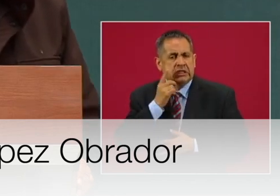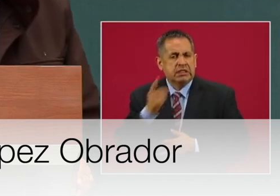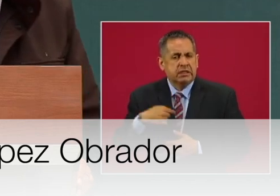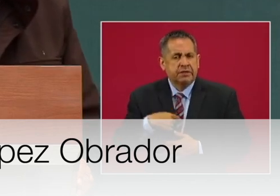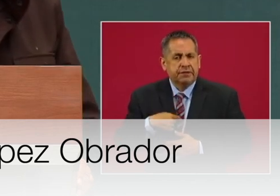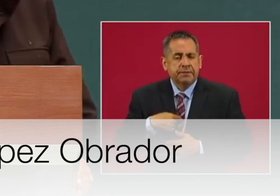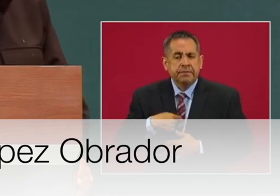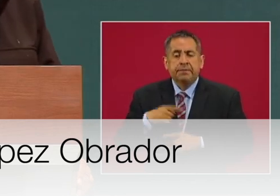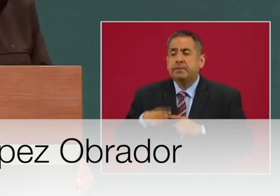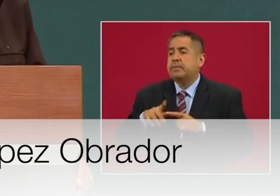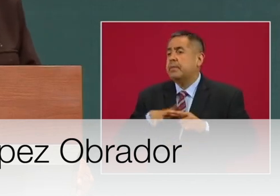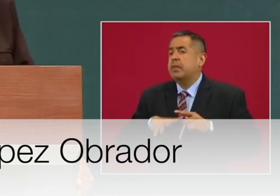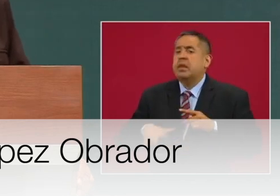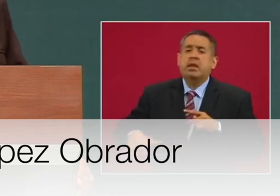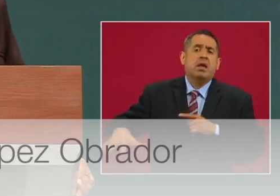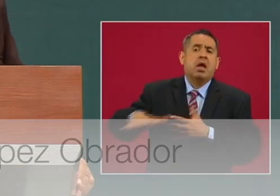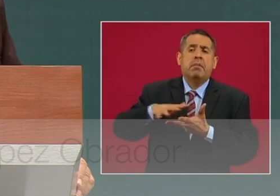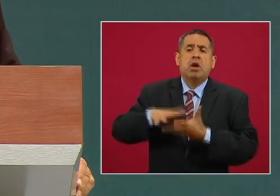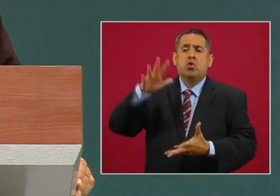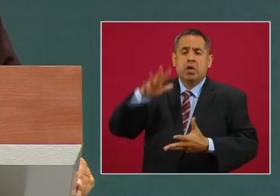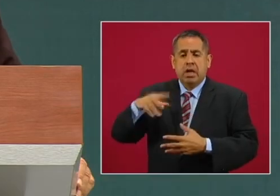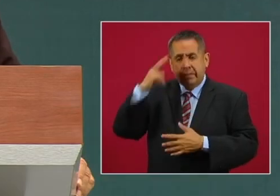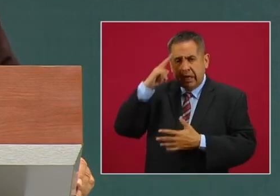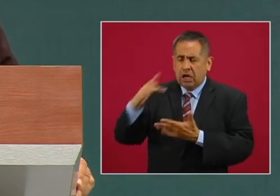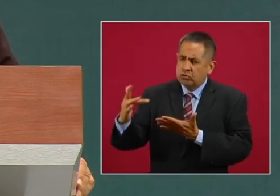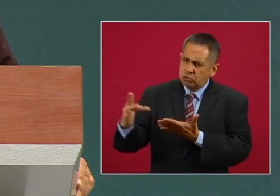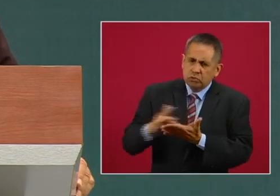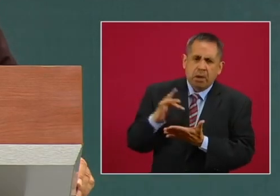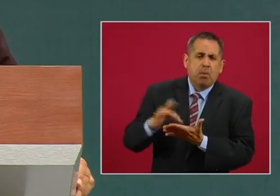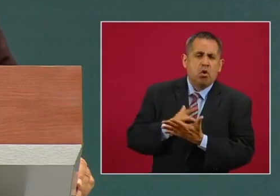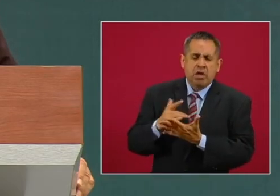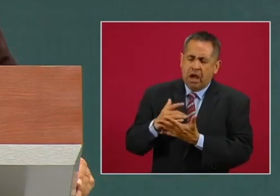nos respalda la mayoría de los mexicanos